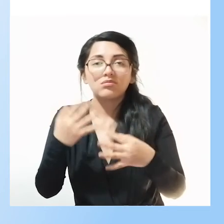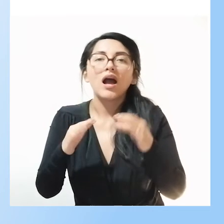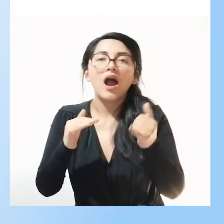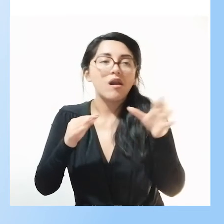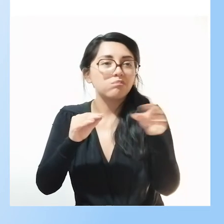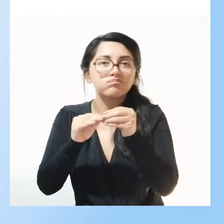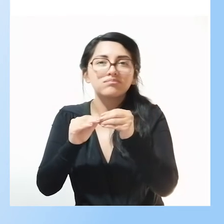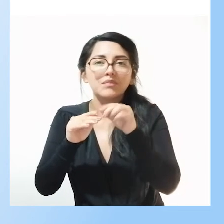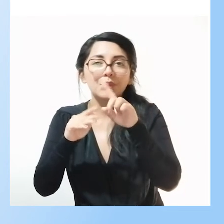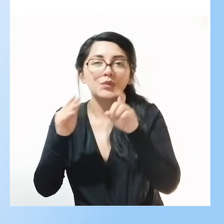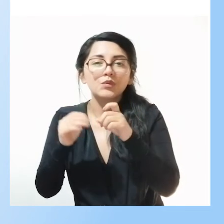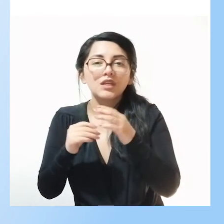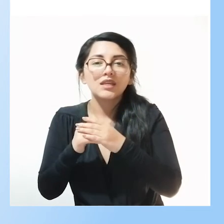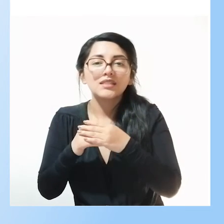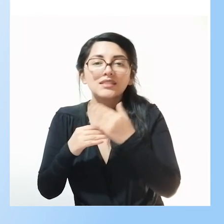una de